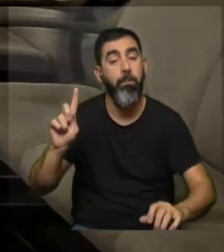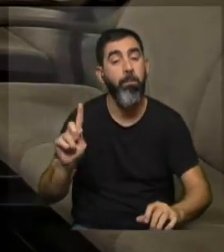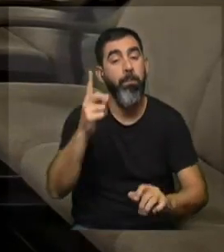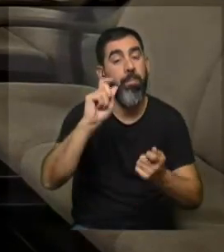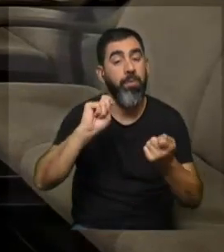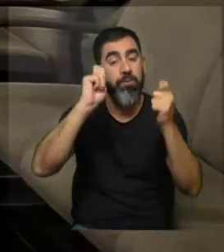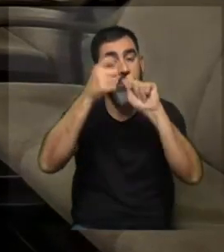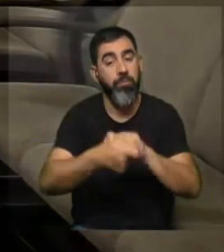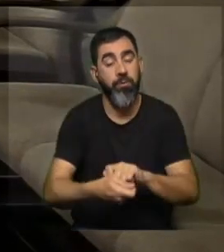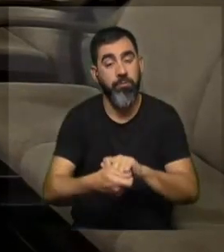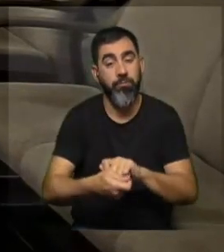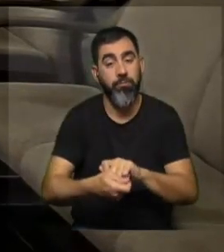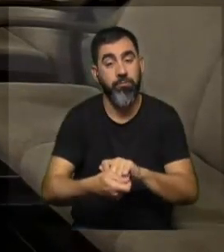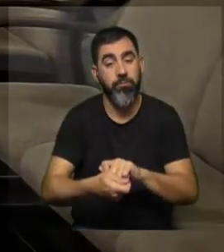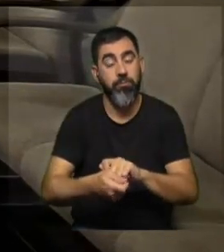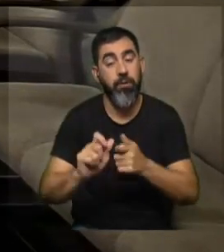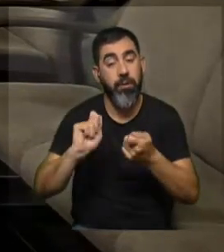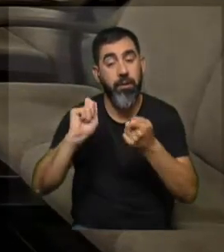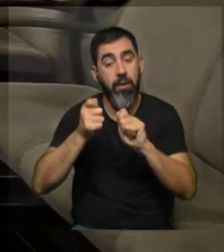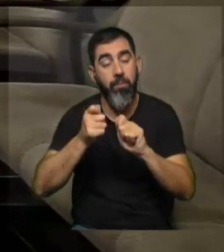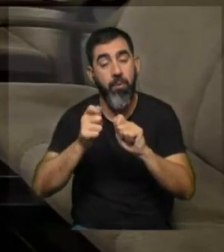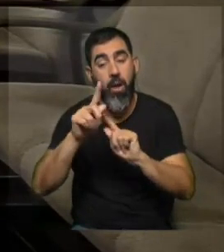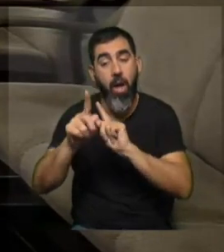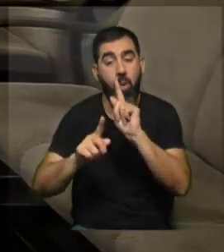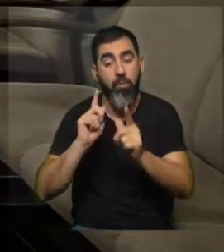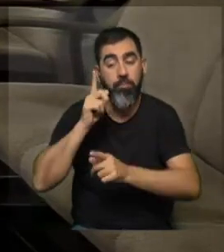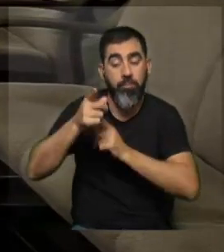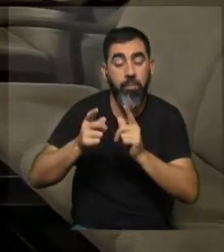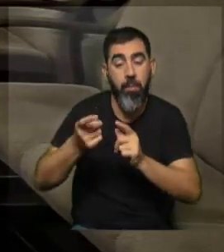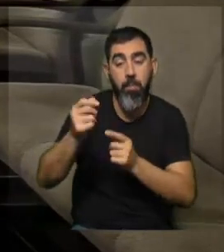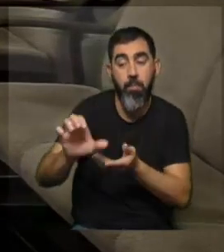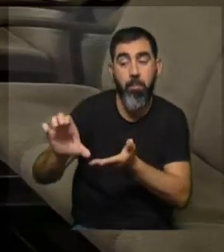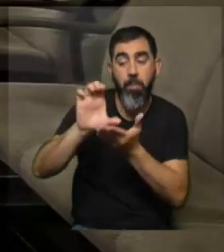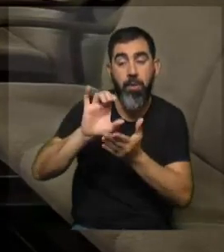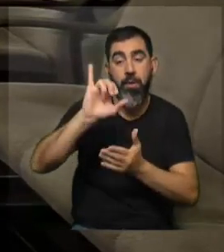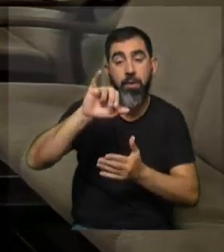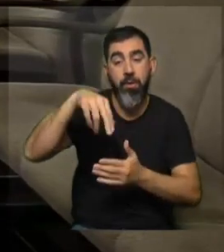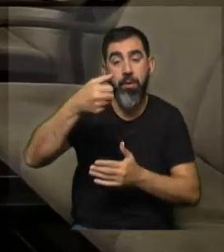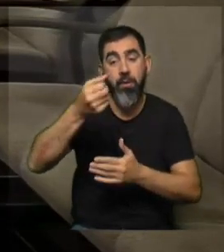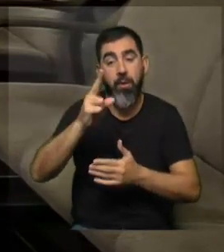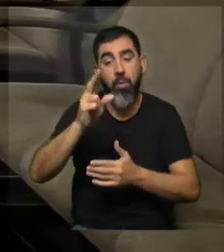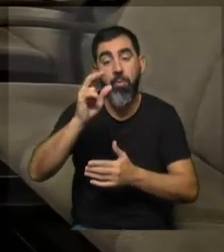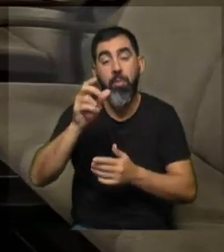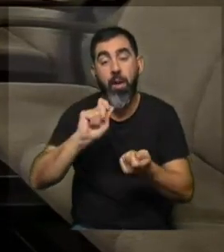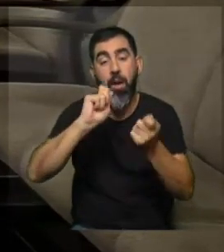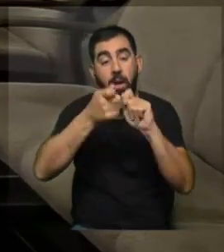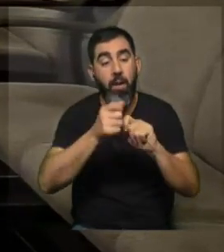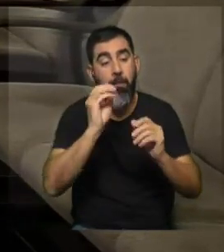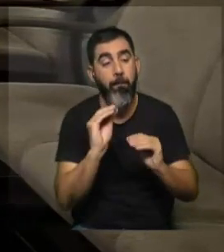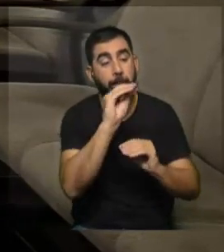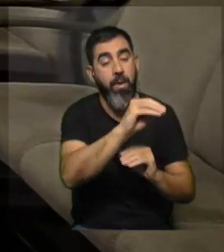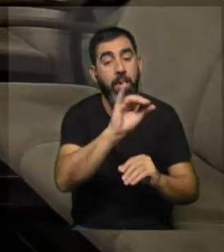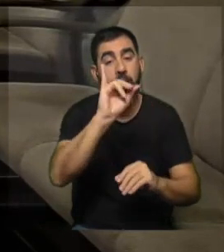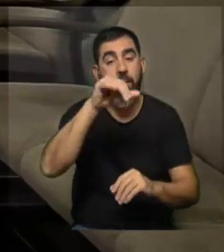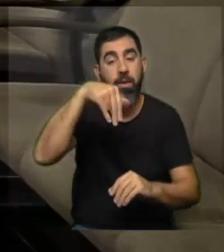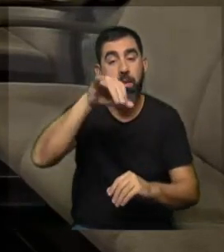cambio es el pasaje de alguna potestad de ir recursos del inau al inicia esto en lo referido